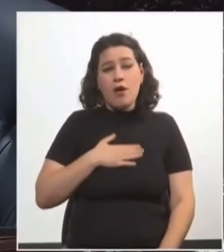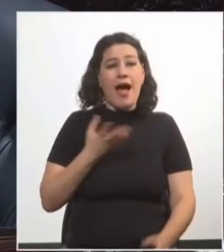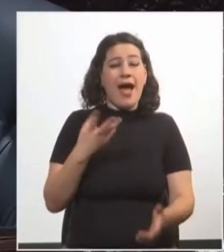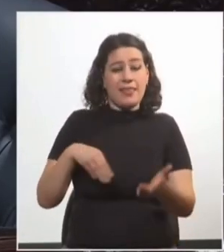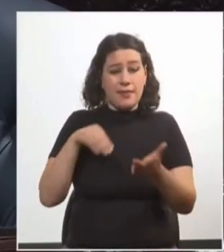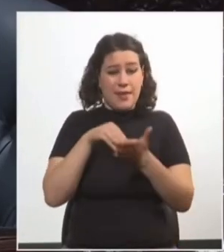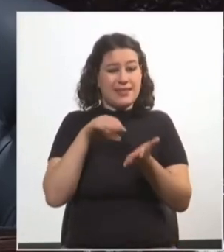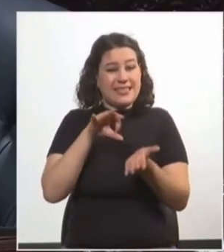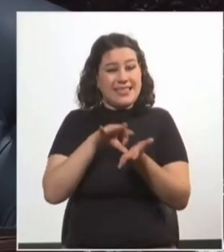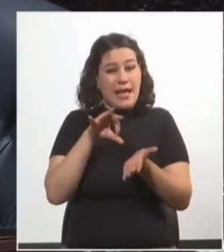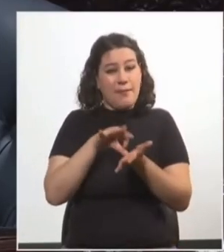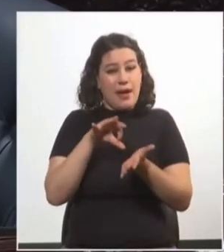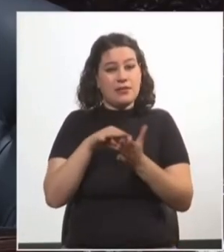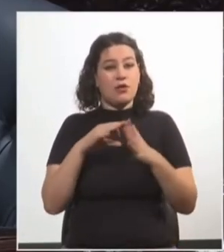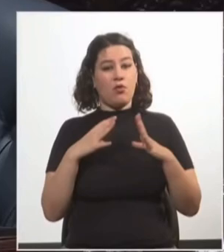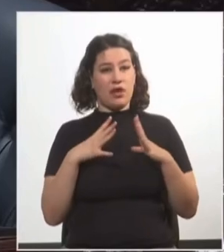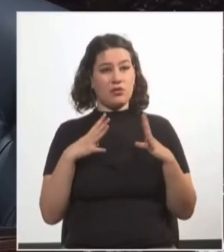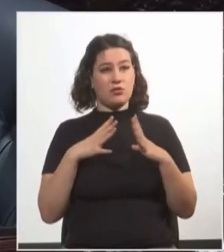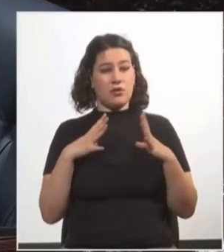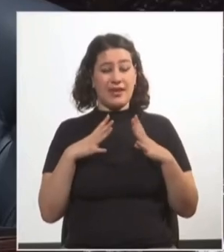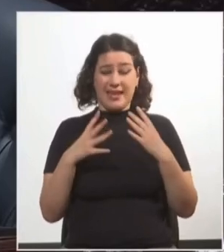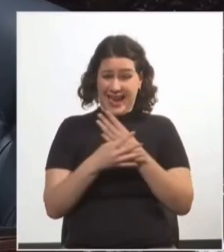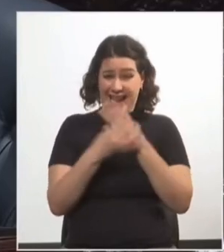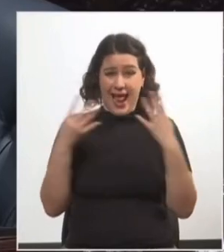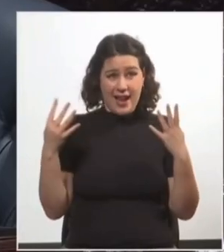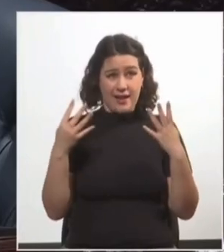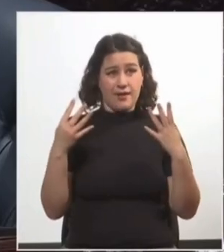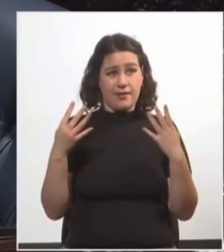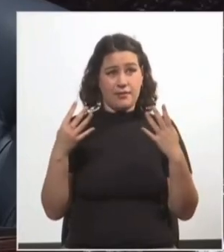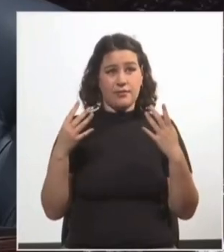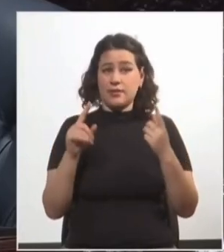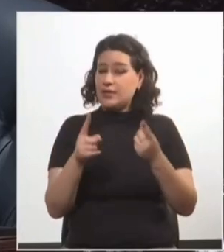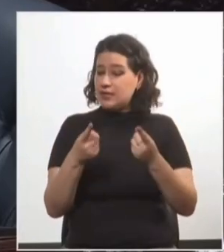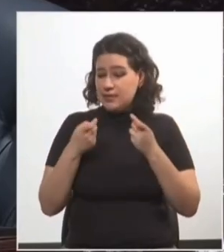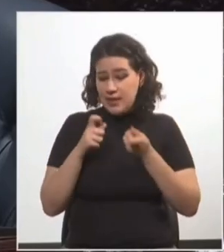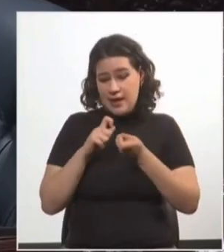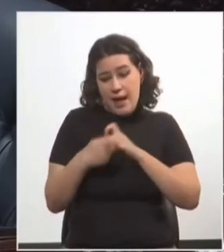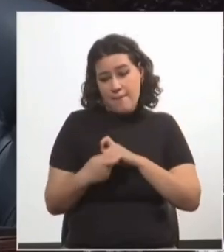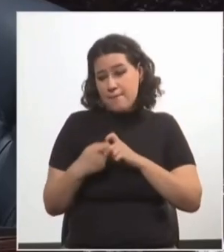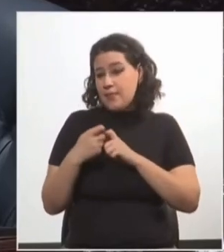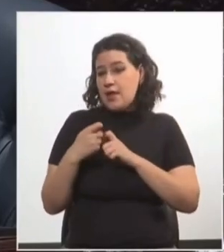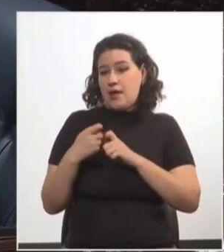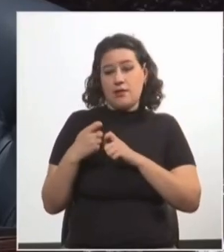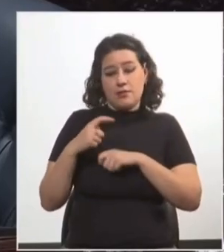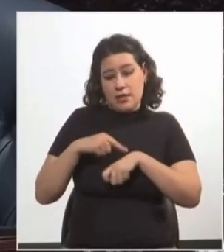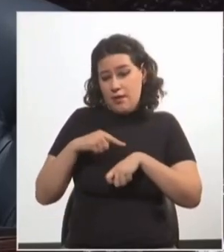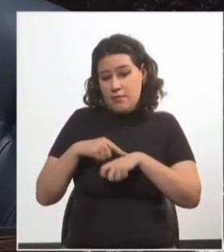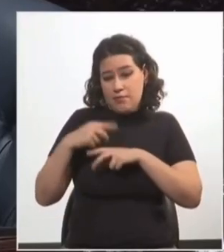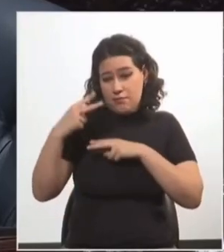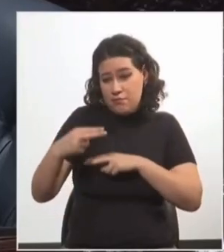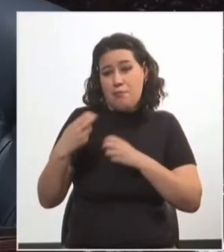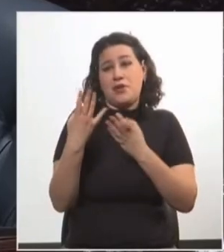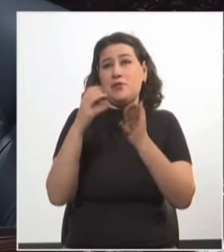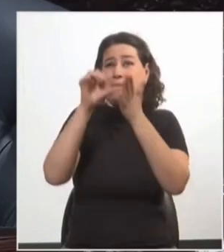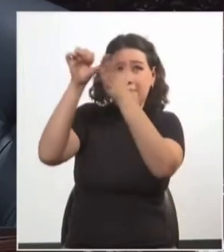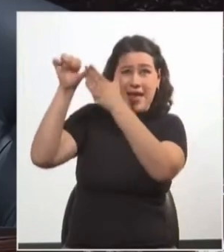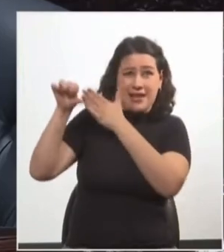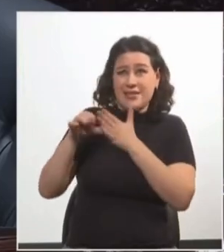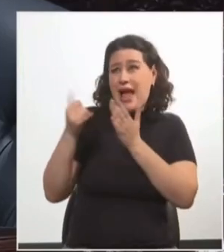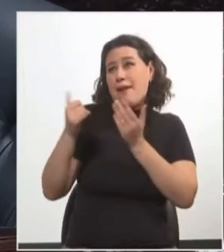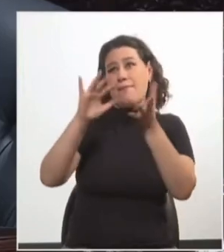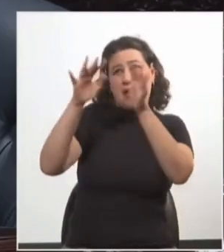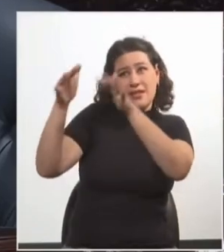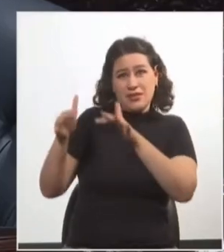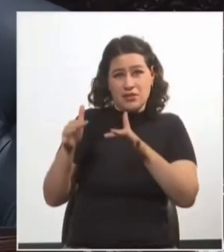los sistemas previsionales, en general, requieren ajustes periódicos. Por eso pasa en todas partes del mundo.